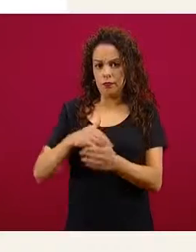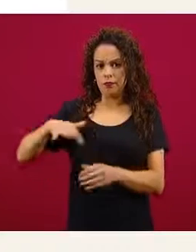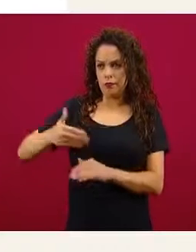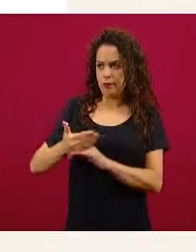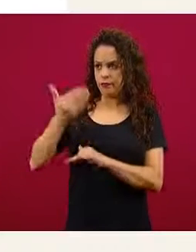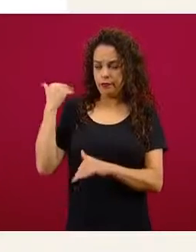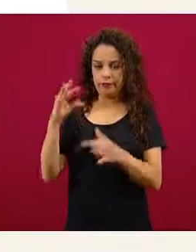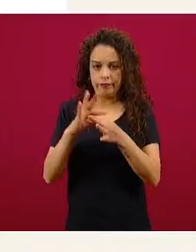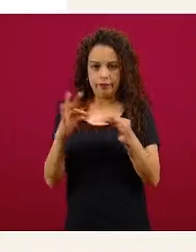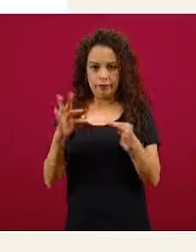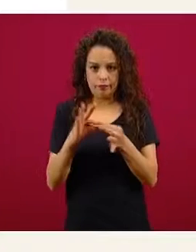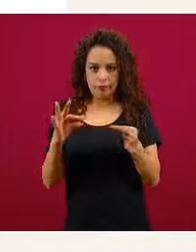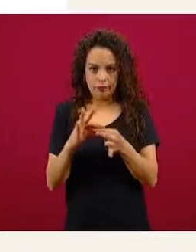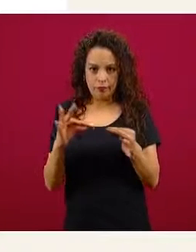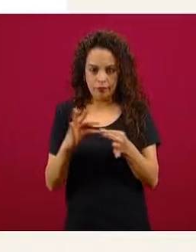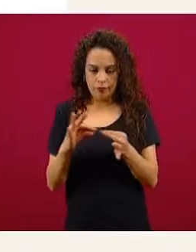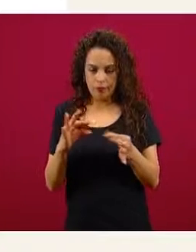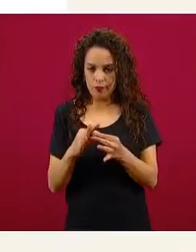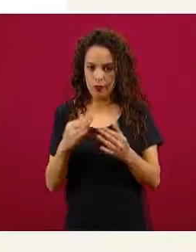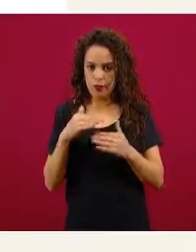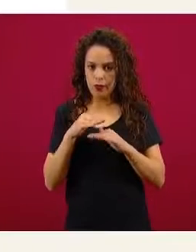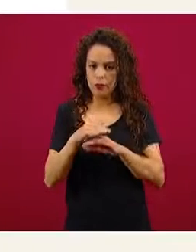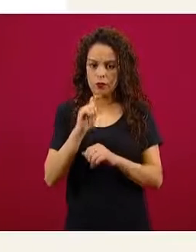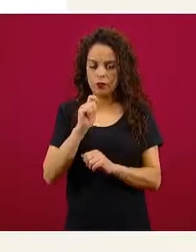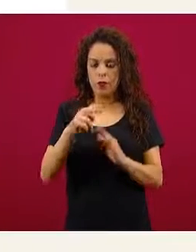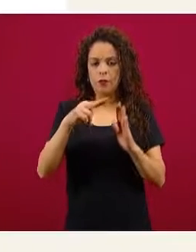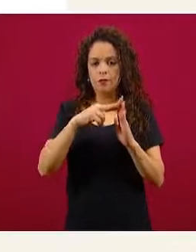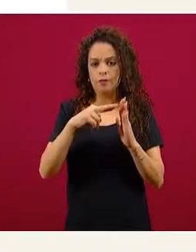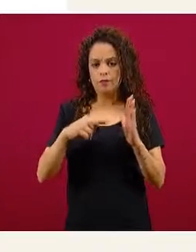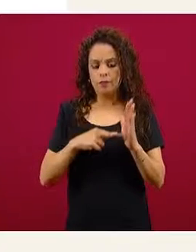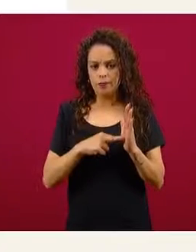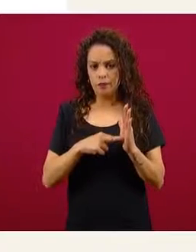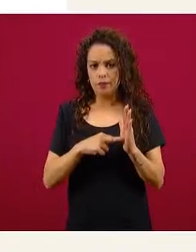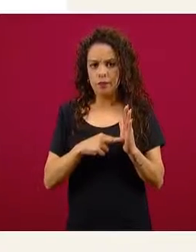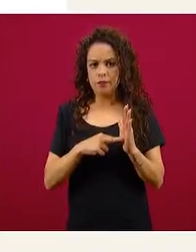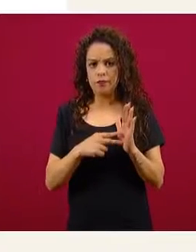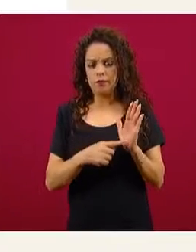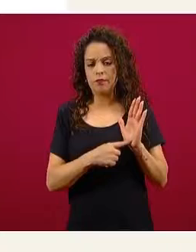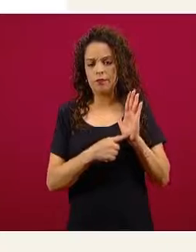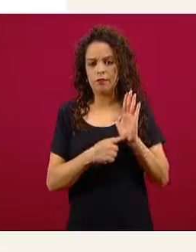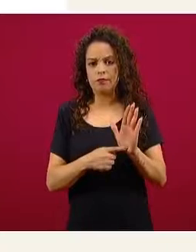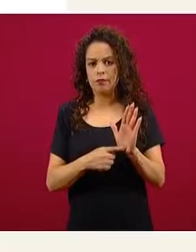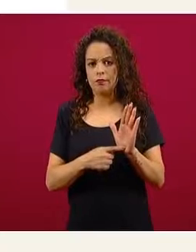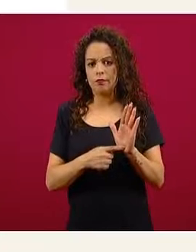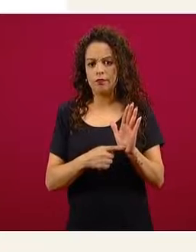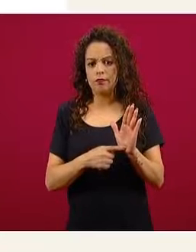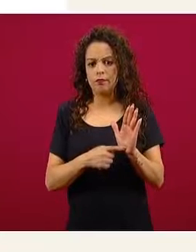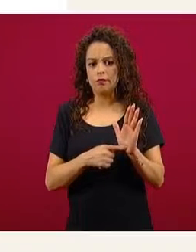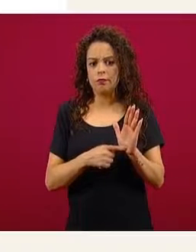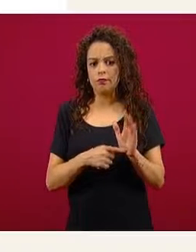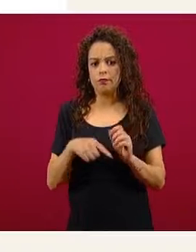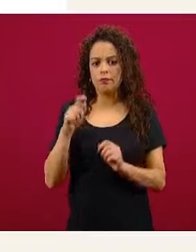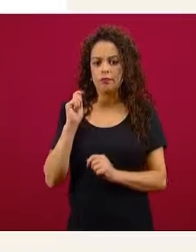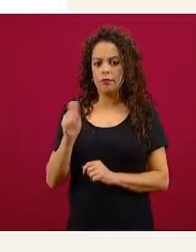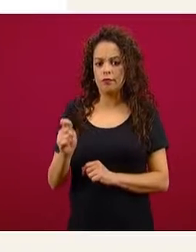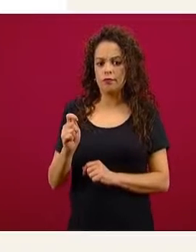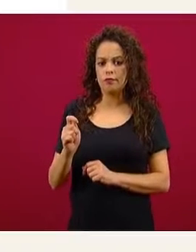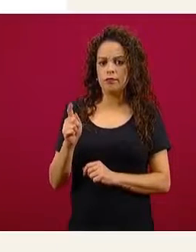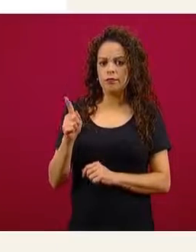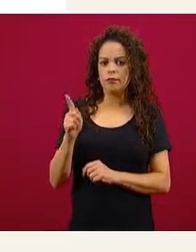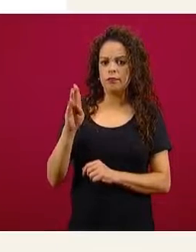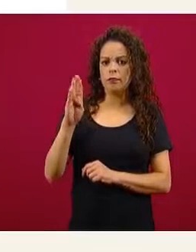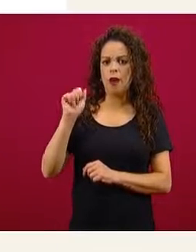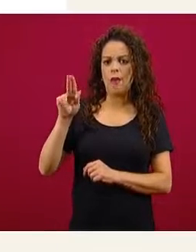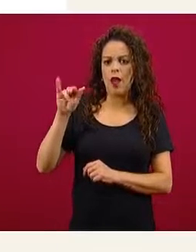comentado, están relacionados con las reglas que señaló en su momento el Grameen Bank de Bangladesh, que es el, digamos,